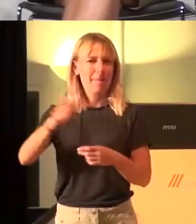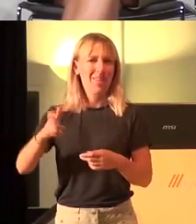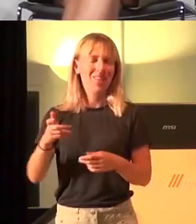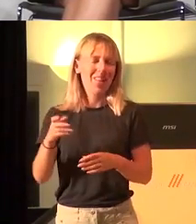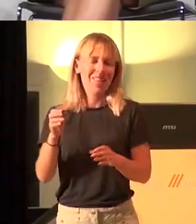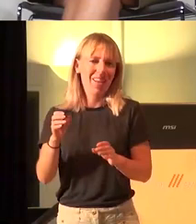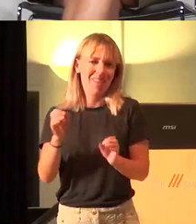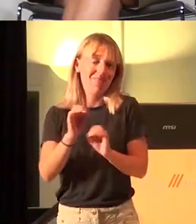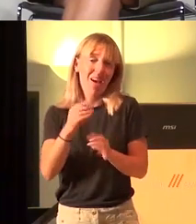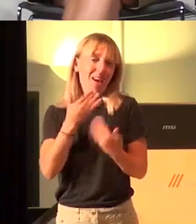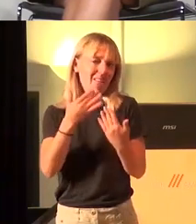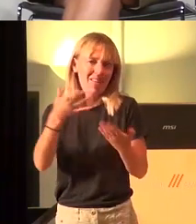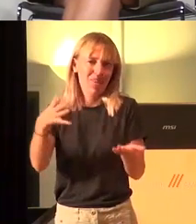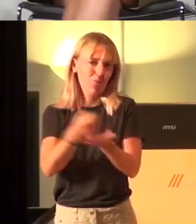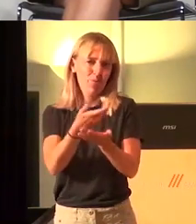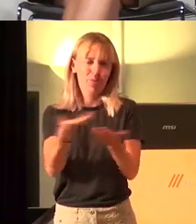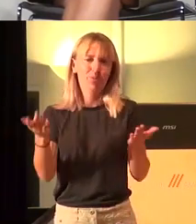nada, gracias a todos.